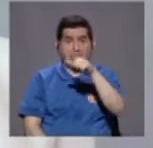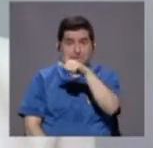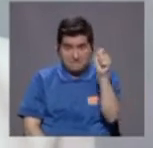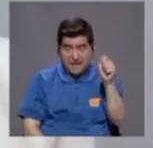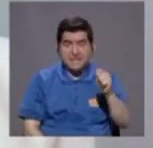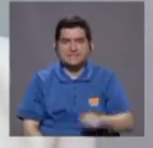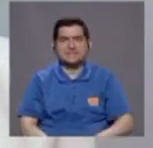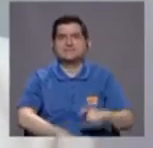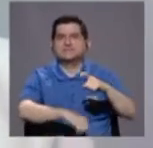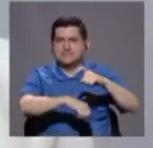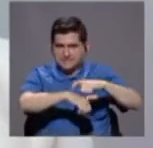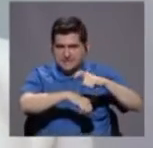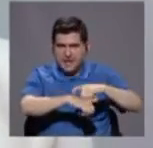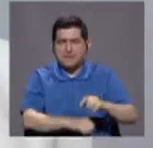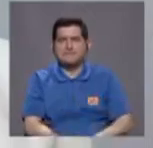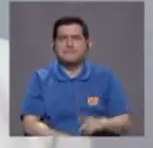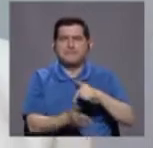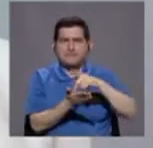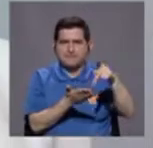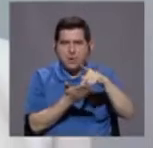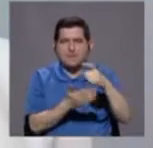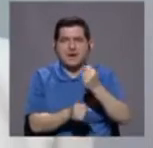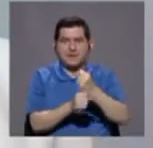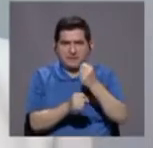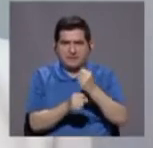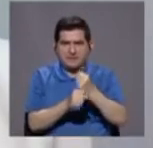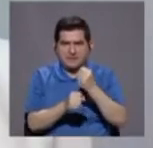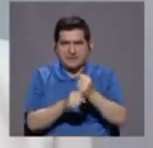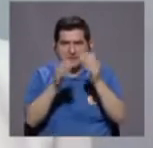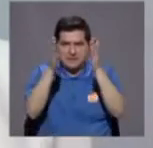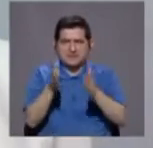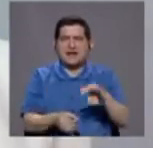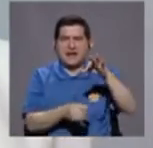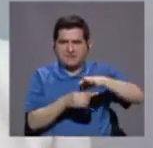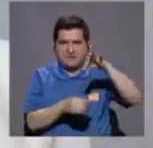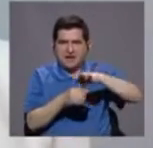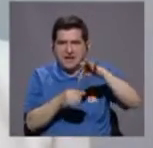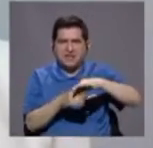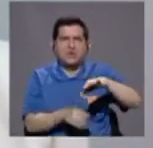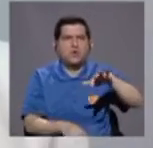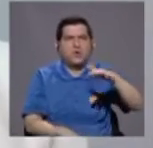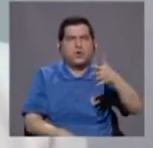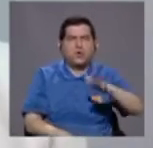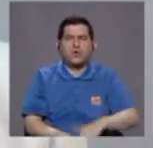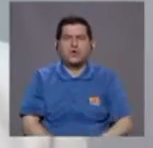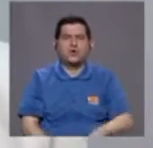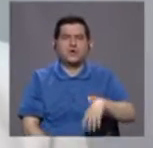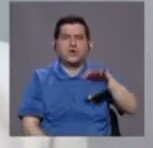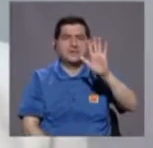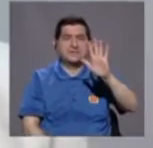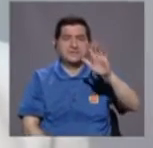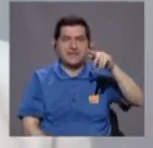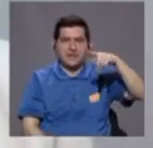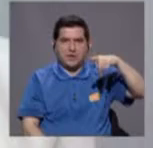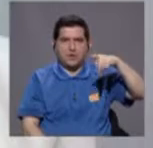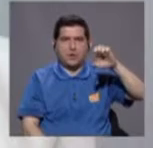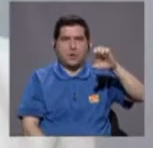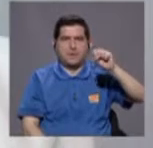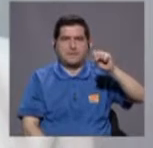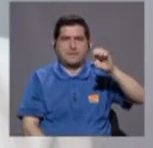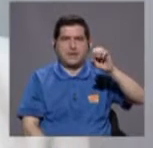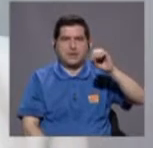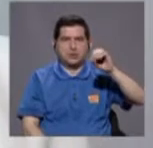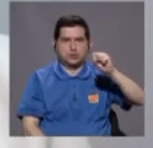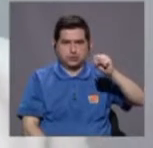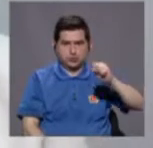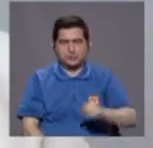que el salario de un peón agrícola andaba alrededor de los 5 pesos por mes.